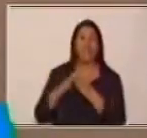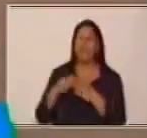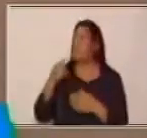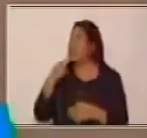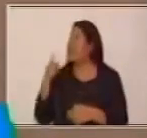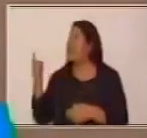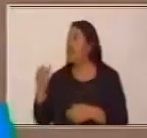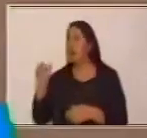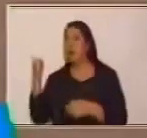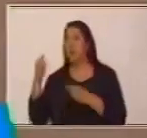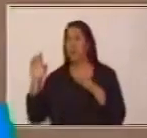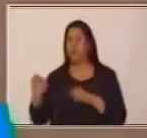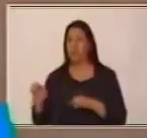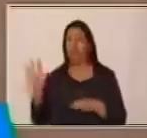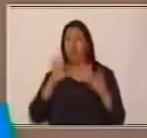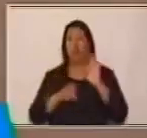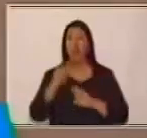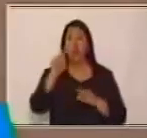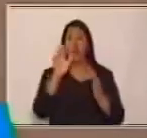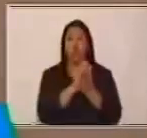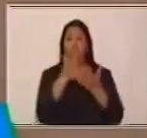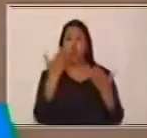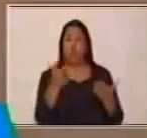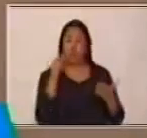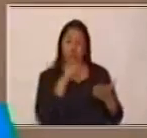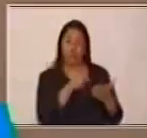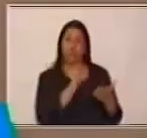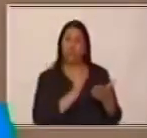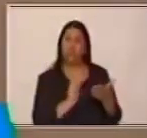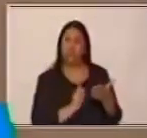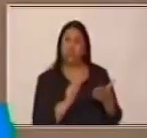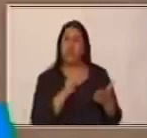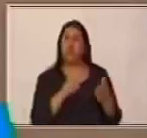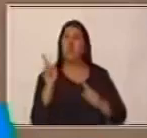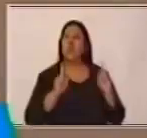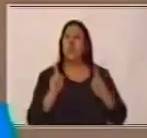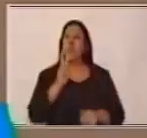en tu cuaderno. Señala cuál es el verso.